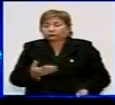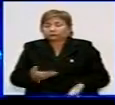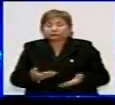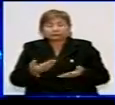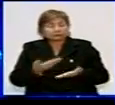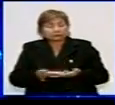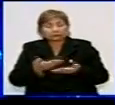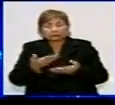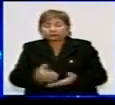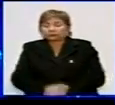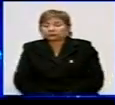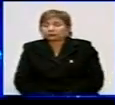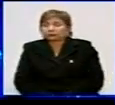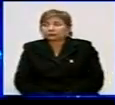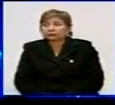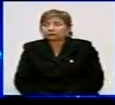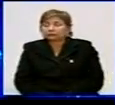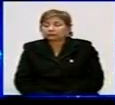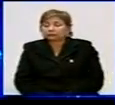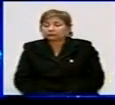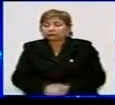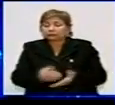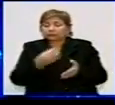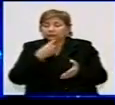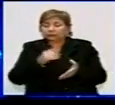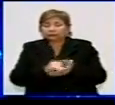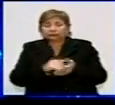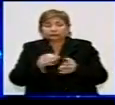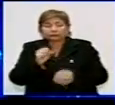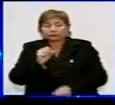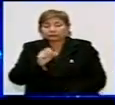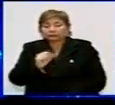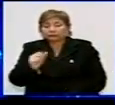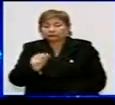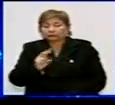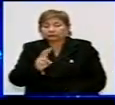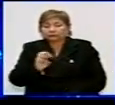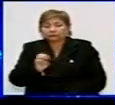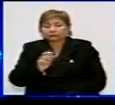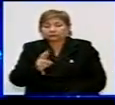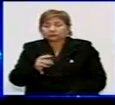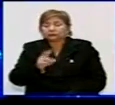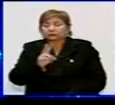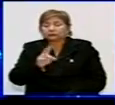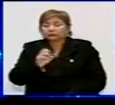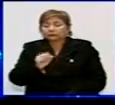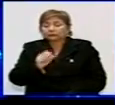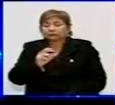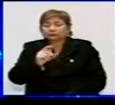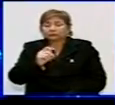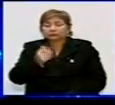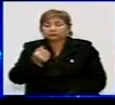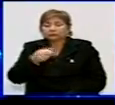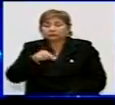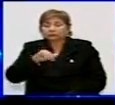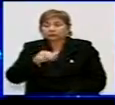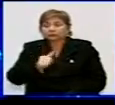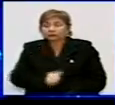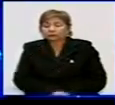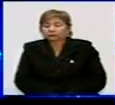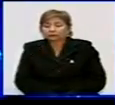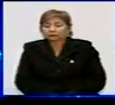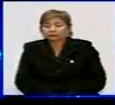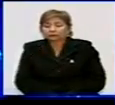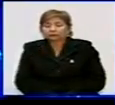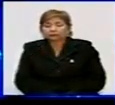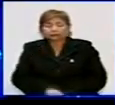preside el congresista and aliens' alargar y junto al inhibir a tomás segundo cambia a quien también pues se